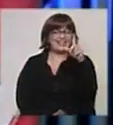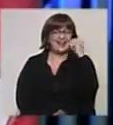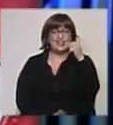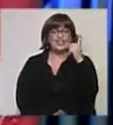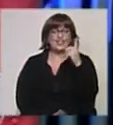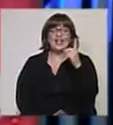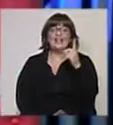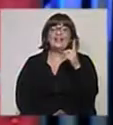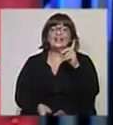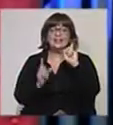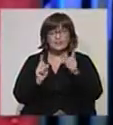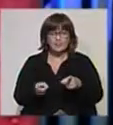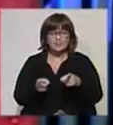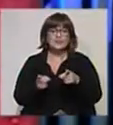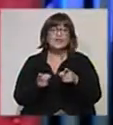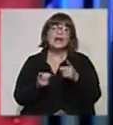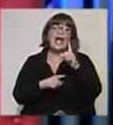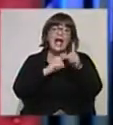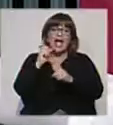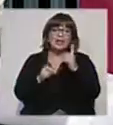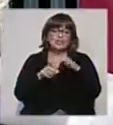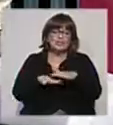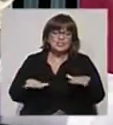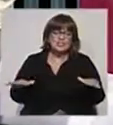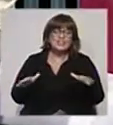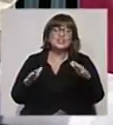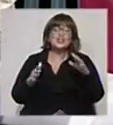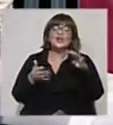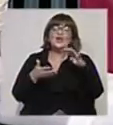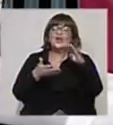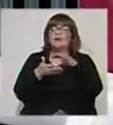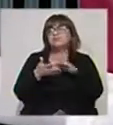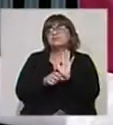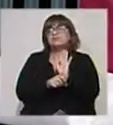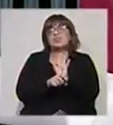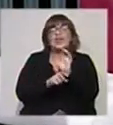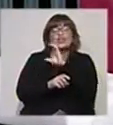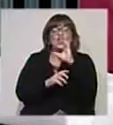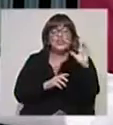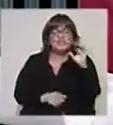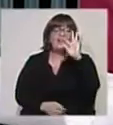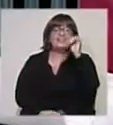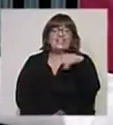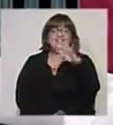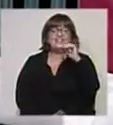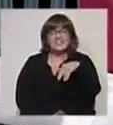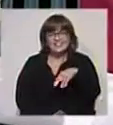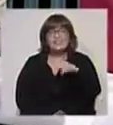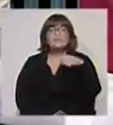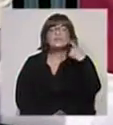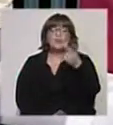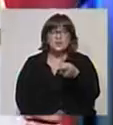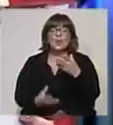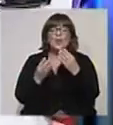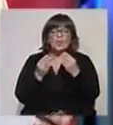otra, que es que uno desde que chiquito leía Tintín o los libros, viste, de Dominique Lapierre y Larry Collins, viste.